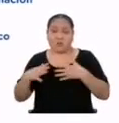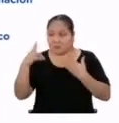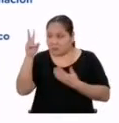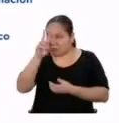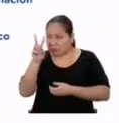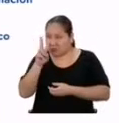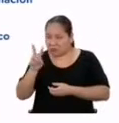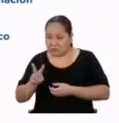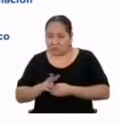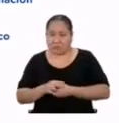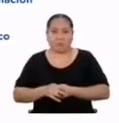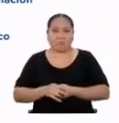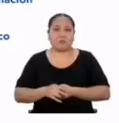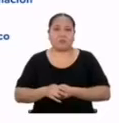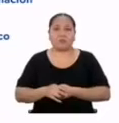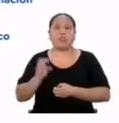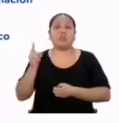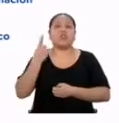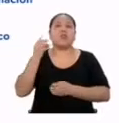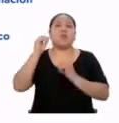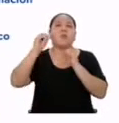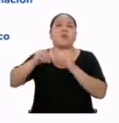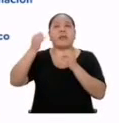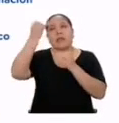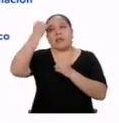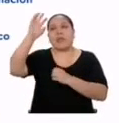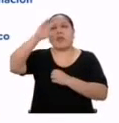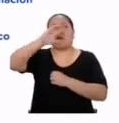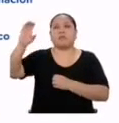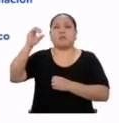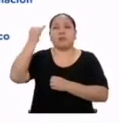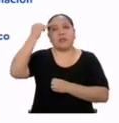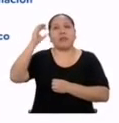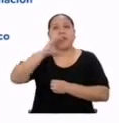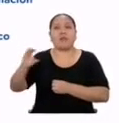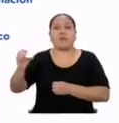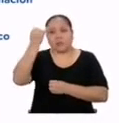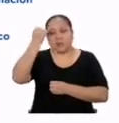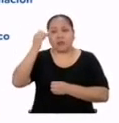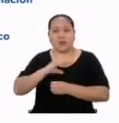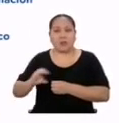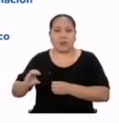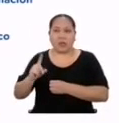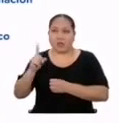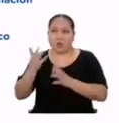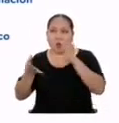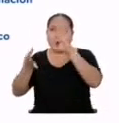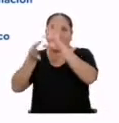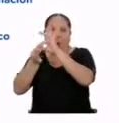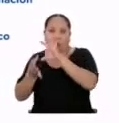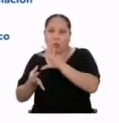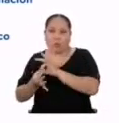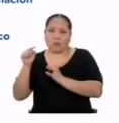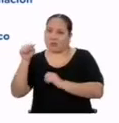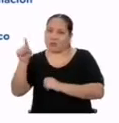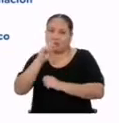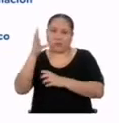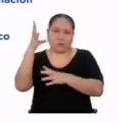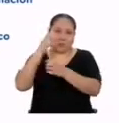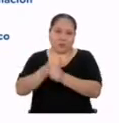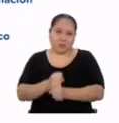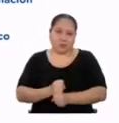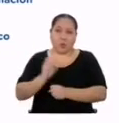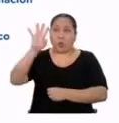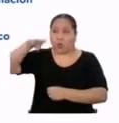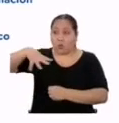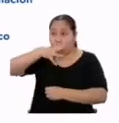corrido. La yuxtaposición de ideas sin conectores no es un resumen. Un esquema o un cuadro sinóptico tampoco